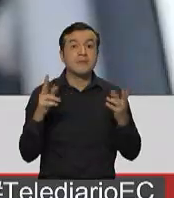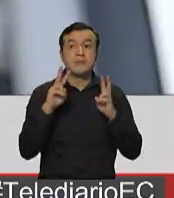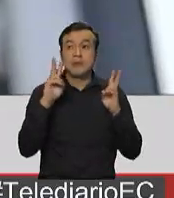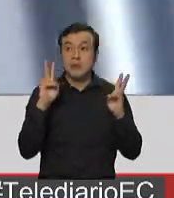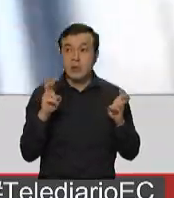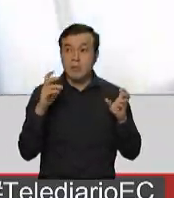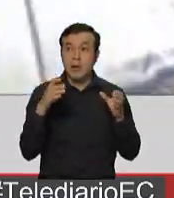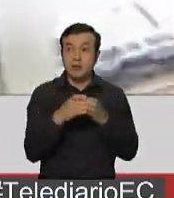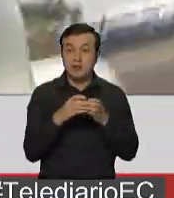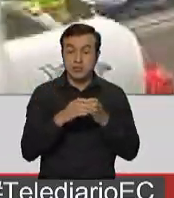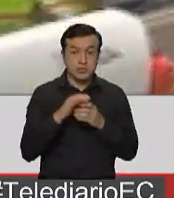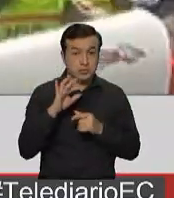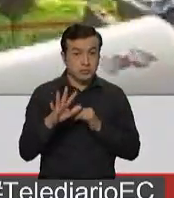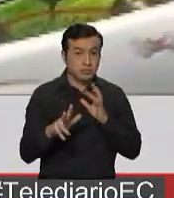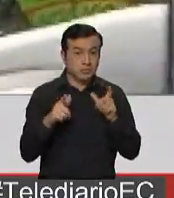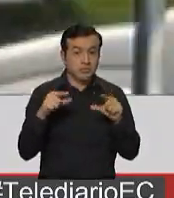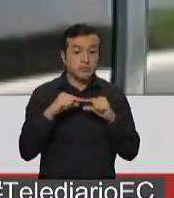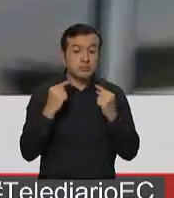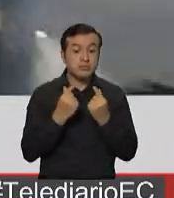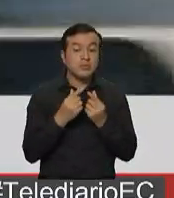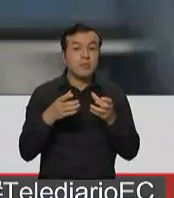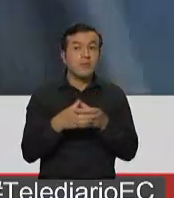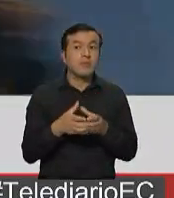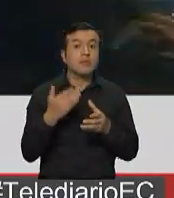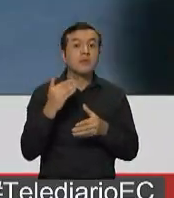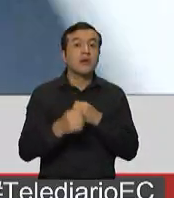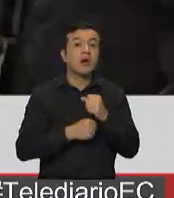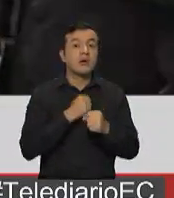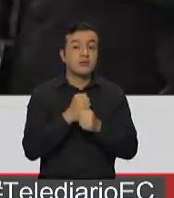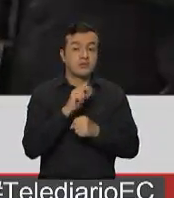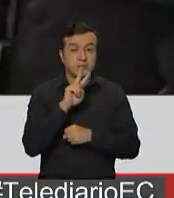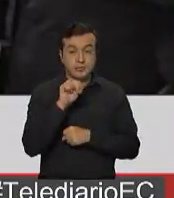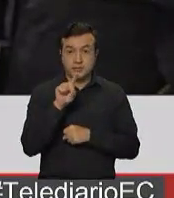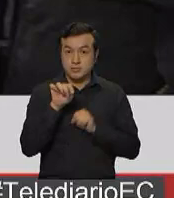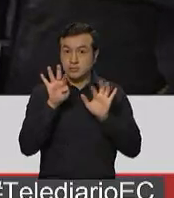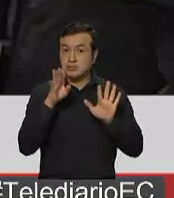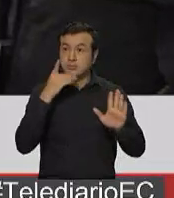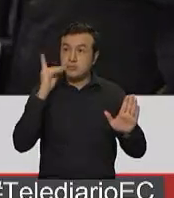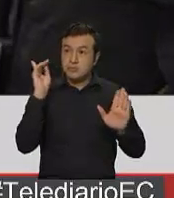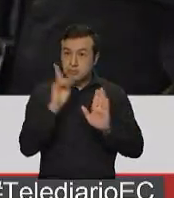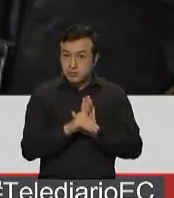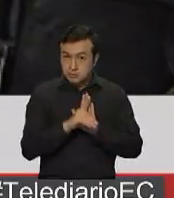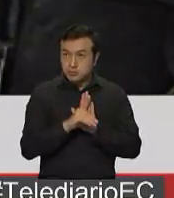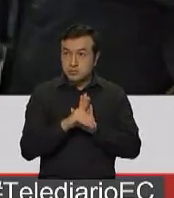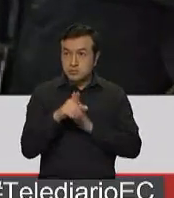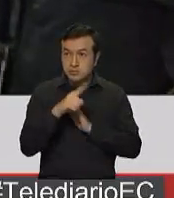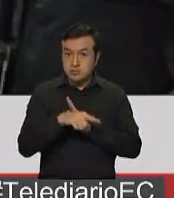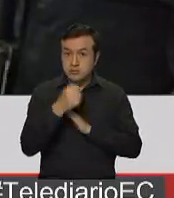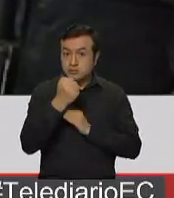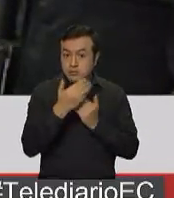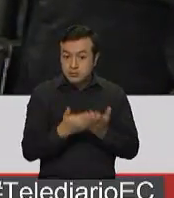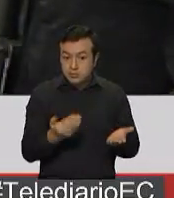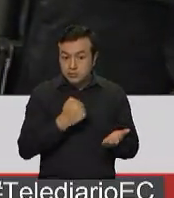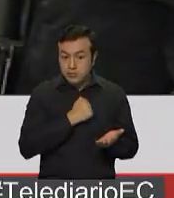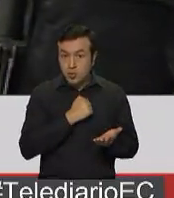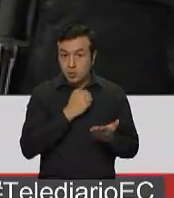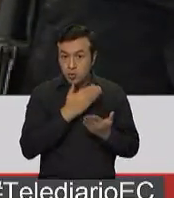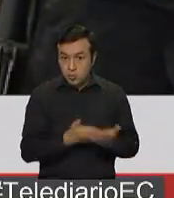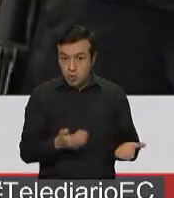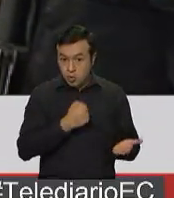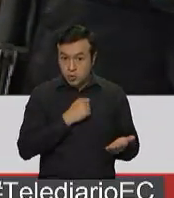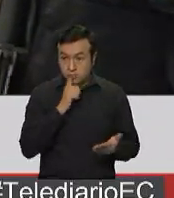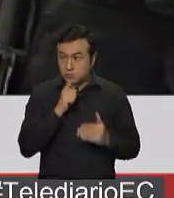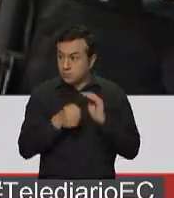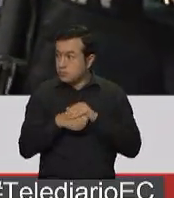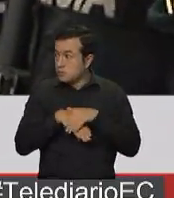delito de asociación ilícita, ocurrido a inicios de 2019, al ser acusado de ingresar artículos prohibidos a la penitenciaría del